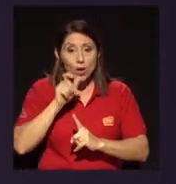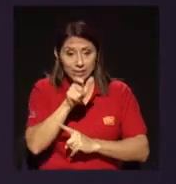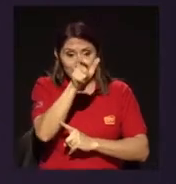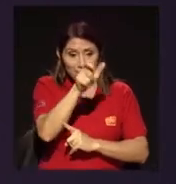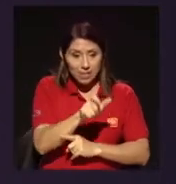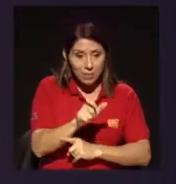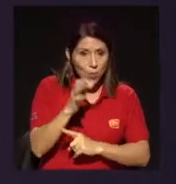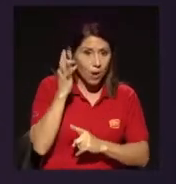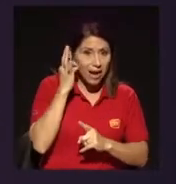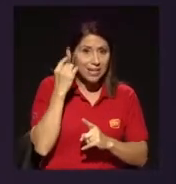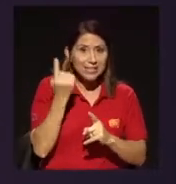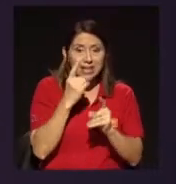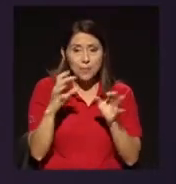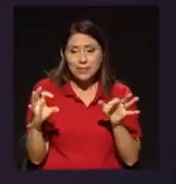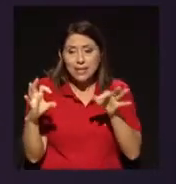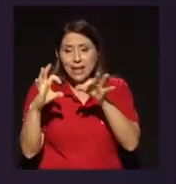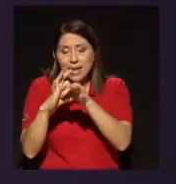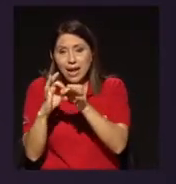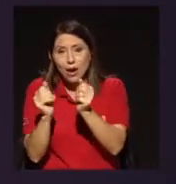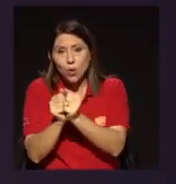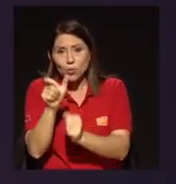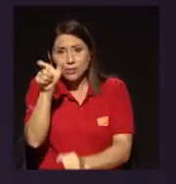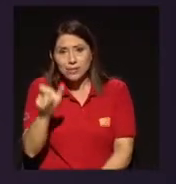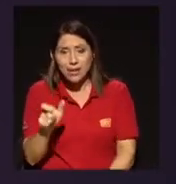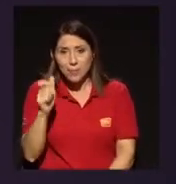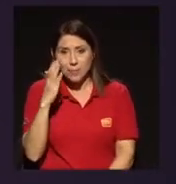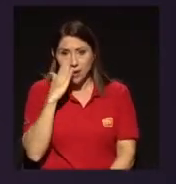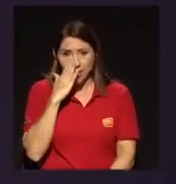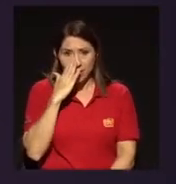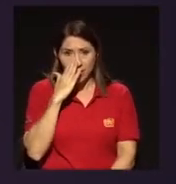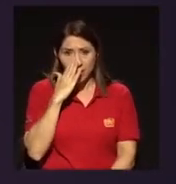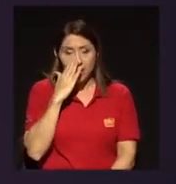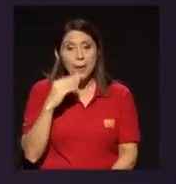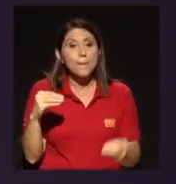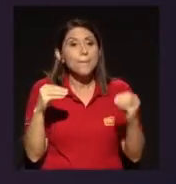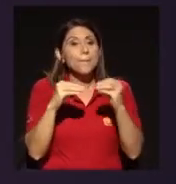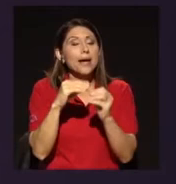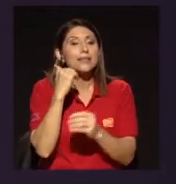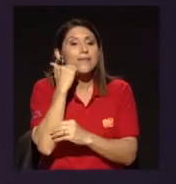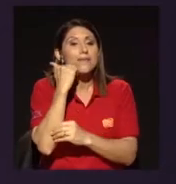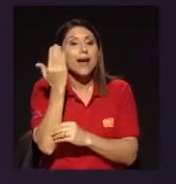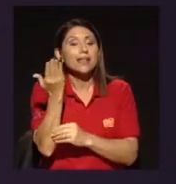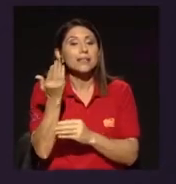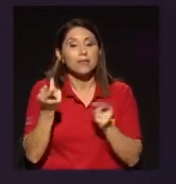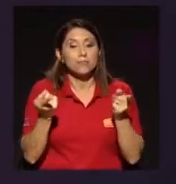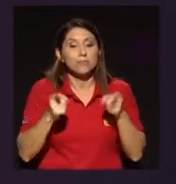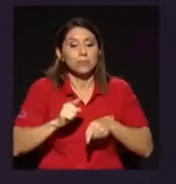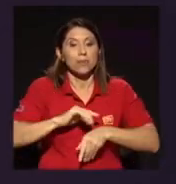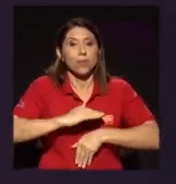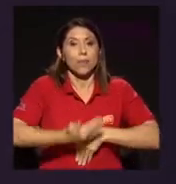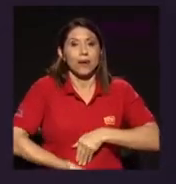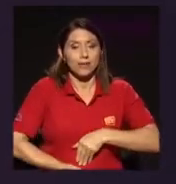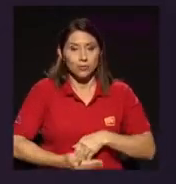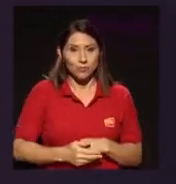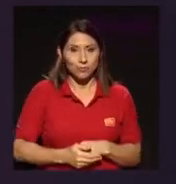madre, es más fácil caer en un embarazo, aunado a que no se tiene educación, ¿verdad?,